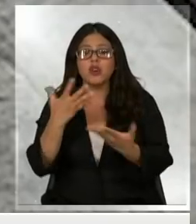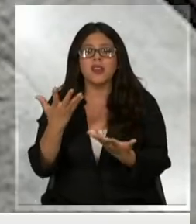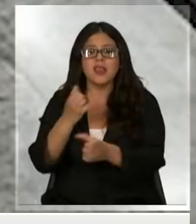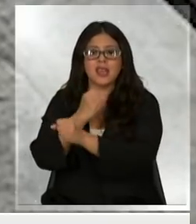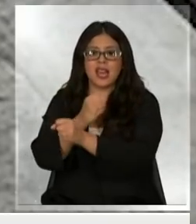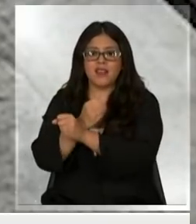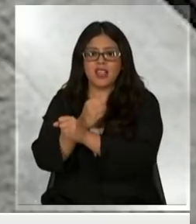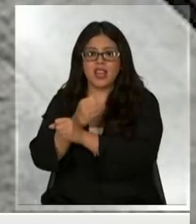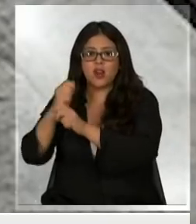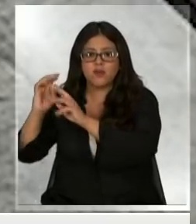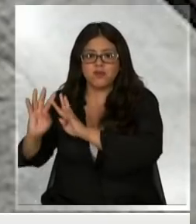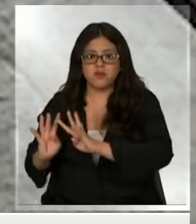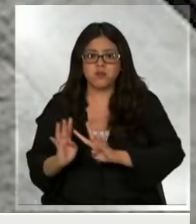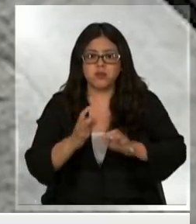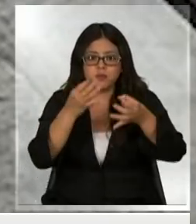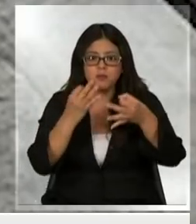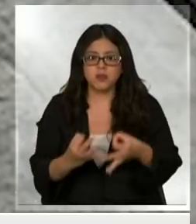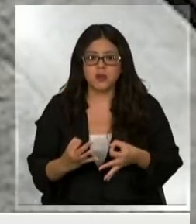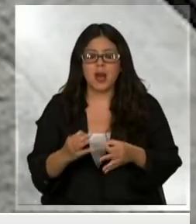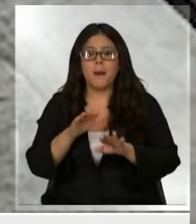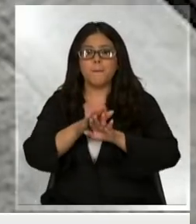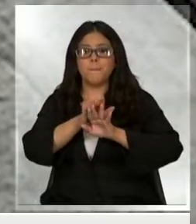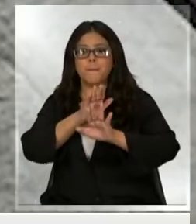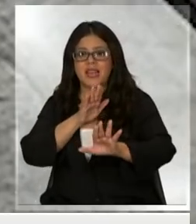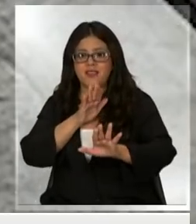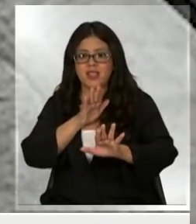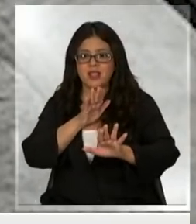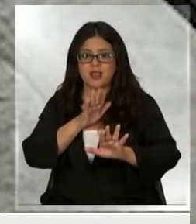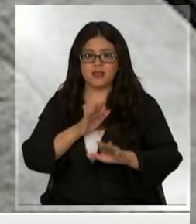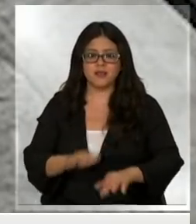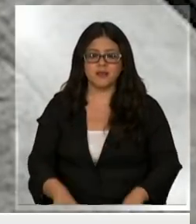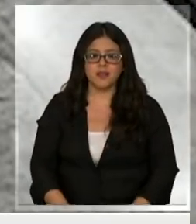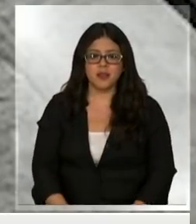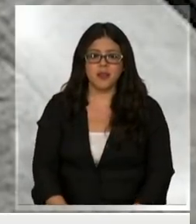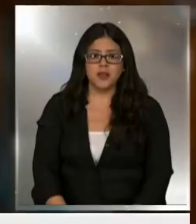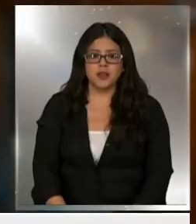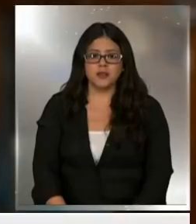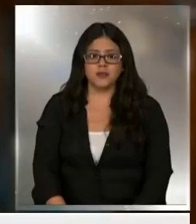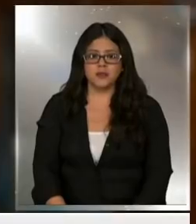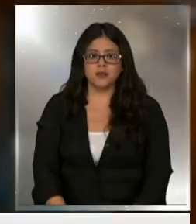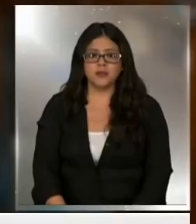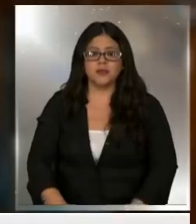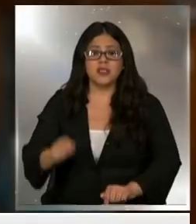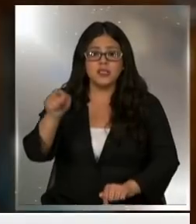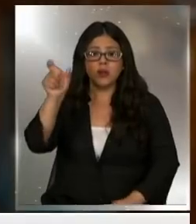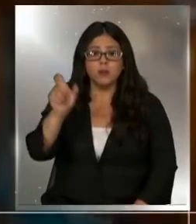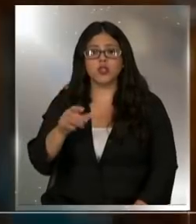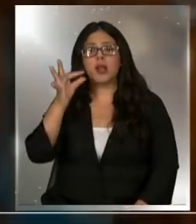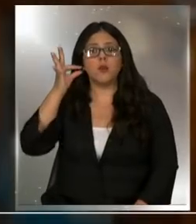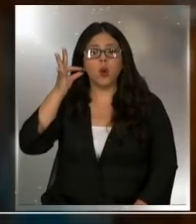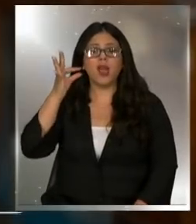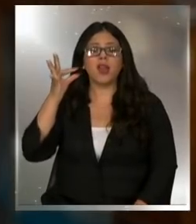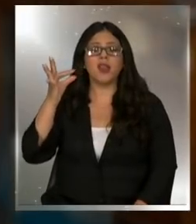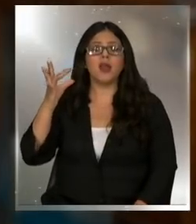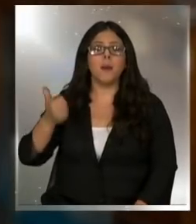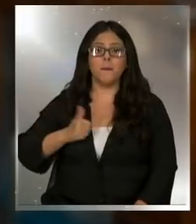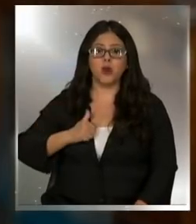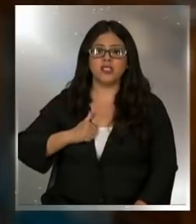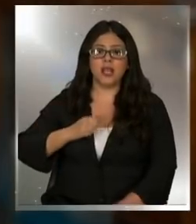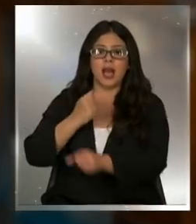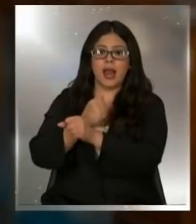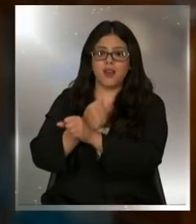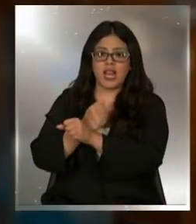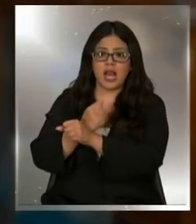haya aparecido en el momento preciso para evitar una tragedia. Y en eso llega una policía mujer, una